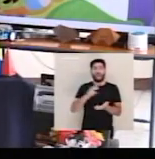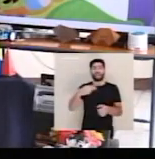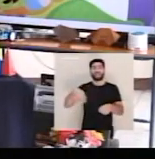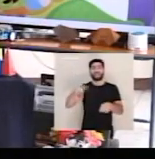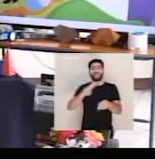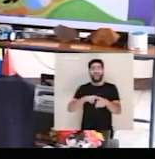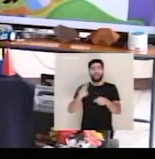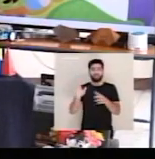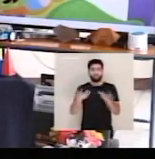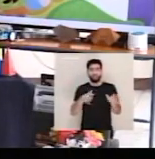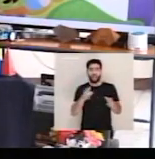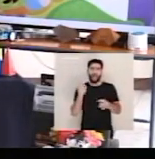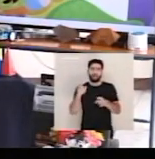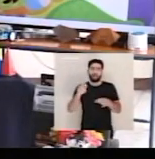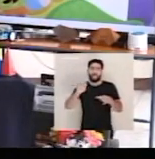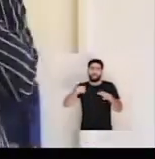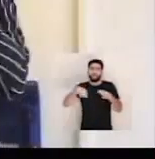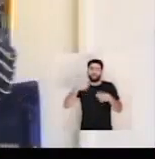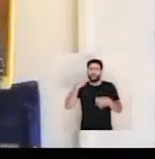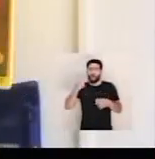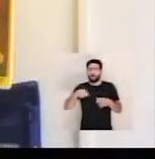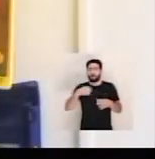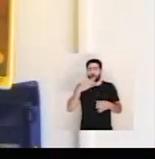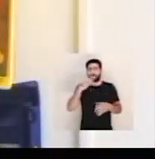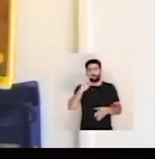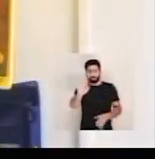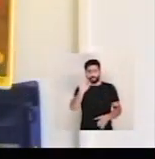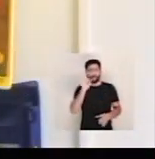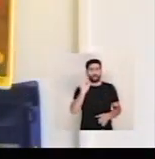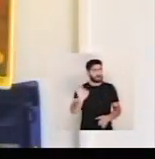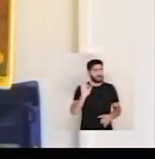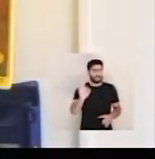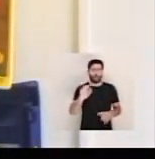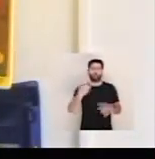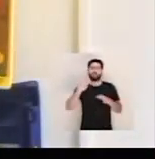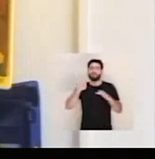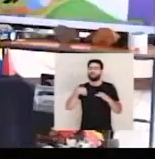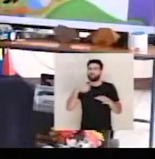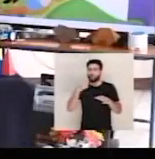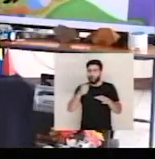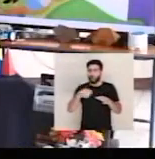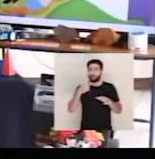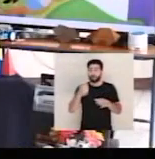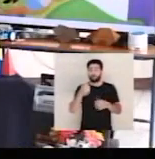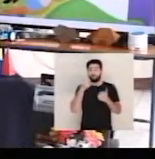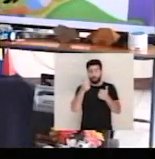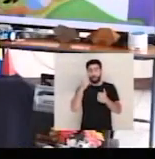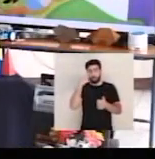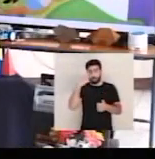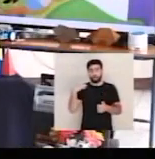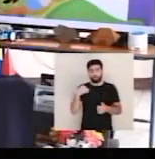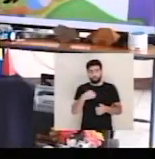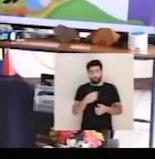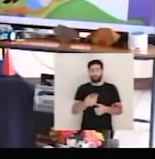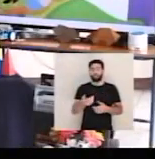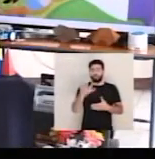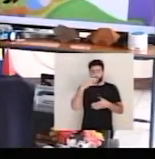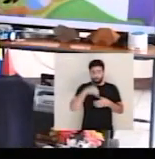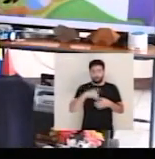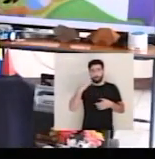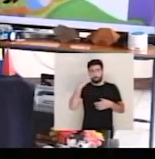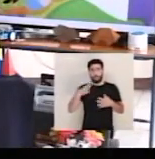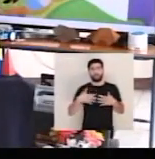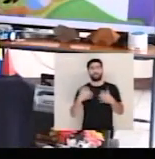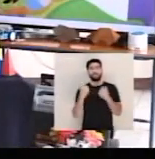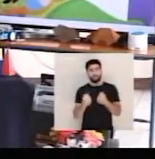casa nos dan sopa. ¡Qué rica la sopa! La sopa es muy buena para mantenernos